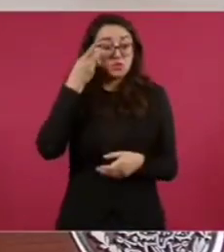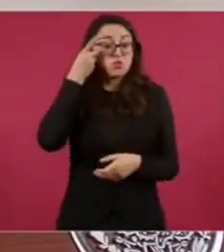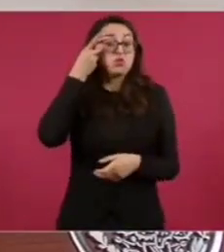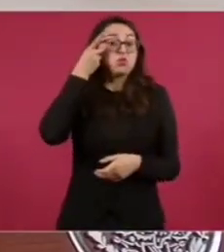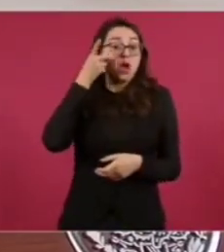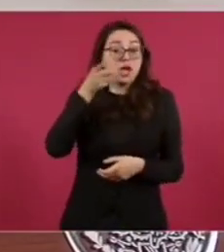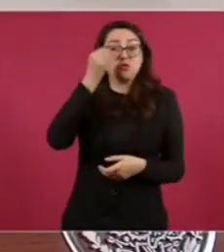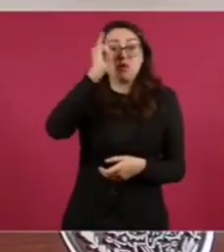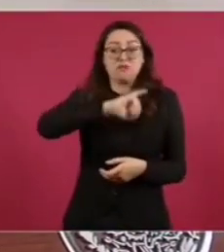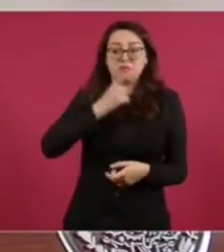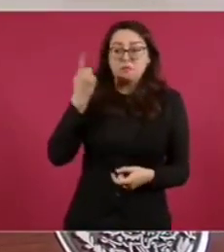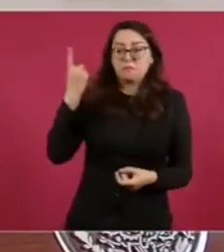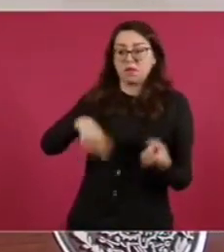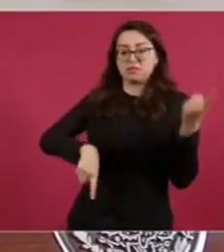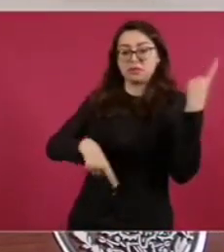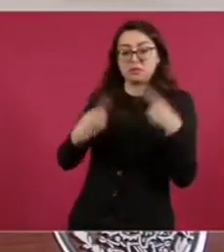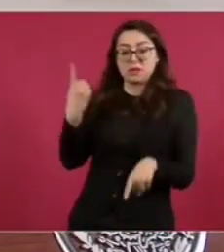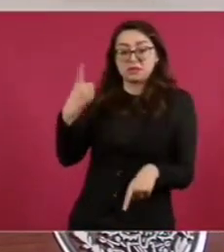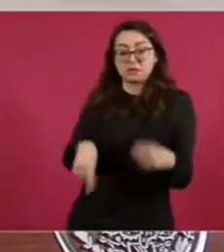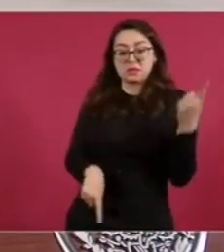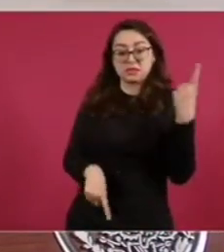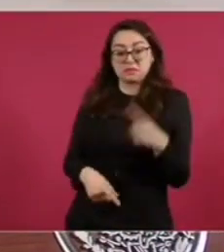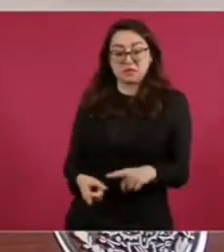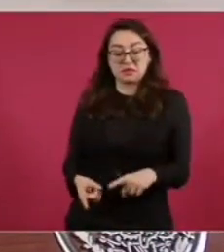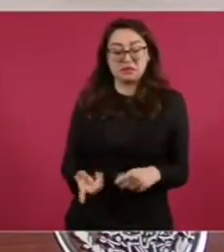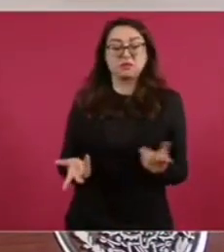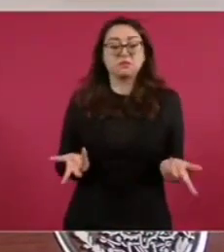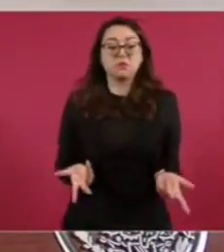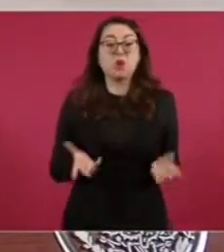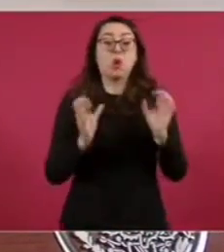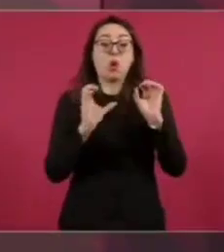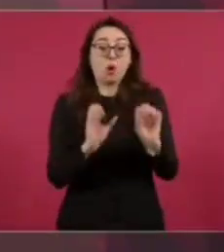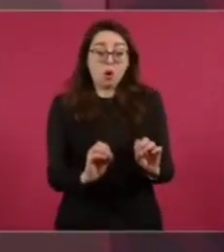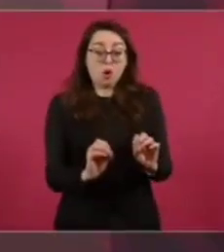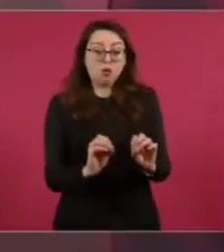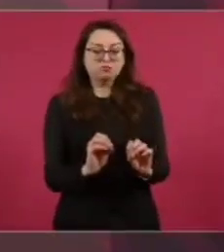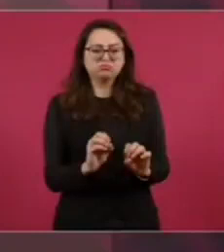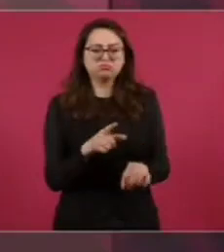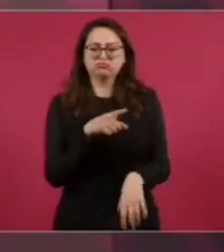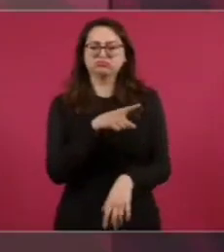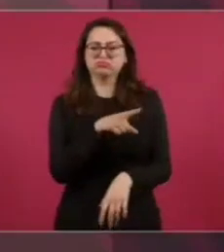conscientemente, que hagan trabajo de mercenarios.